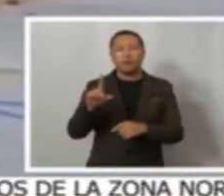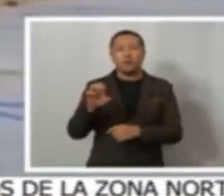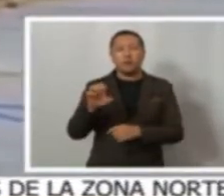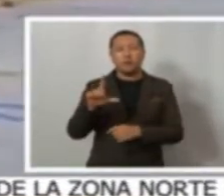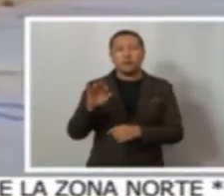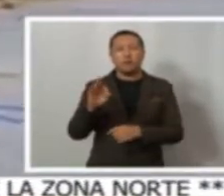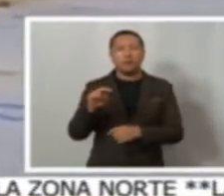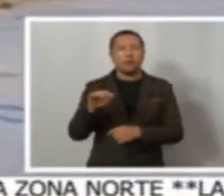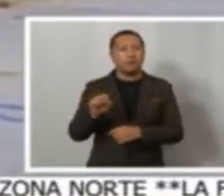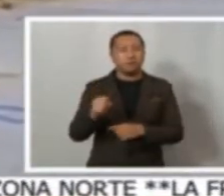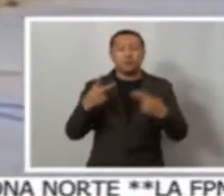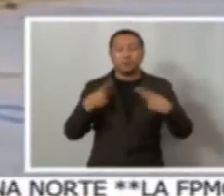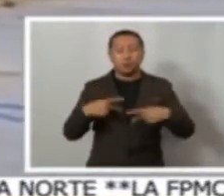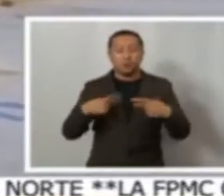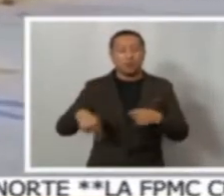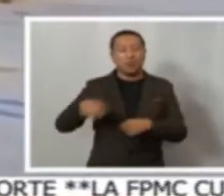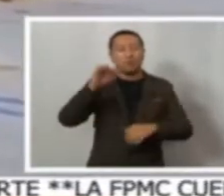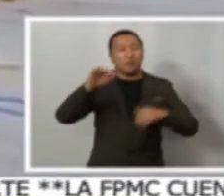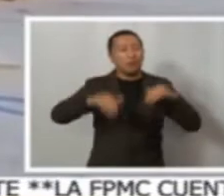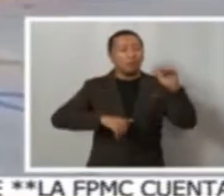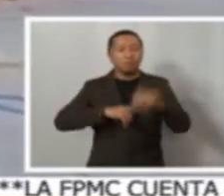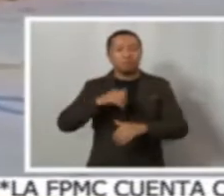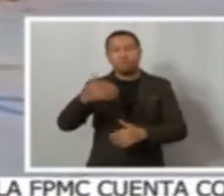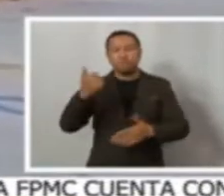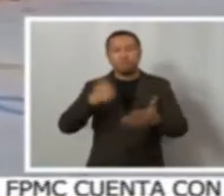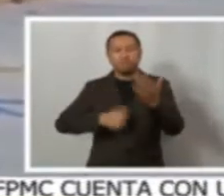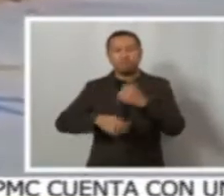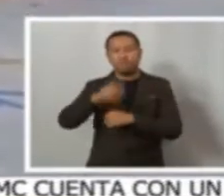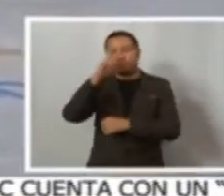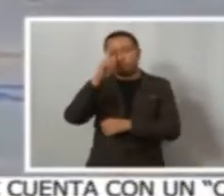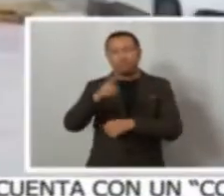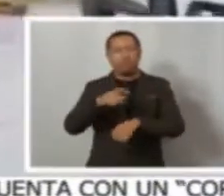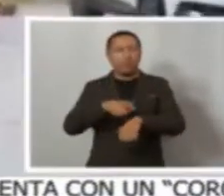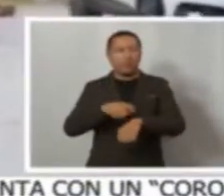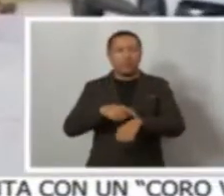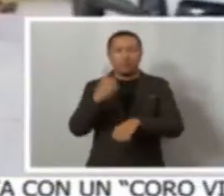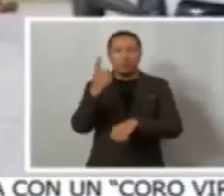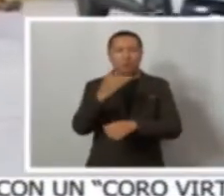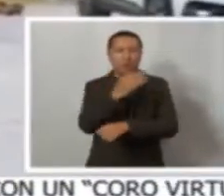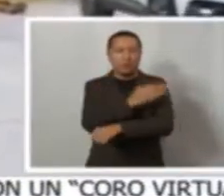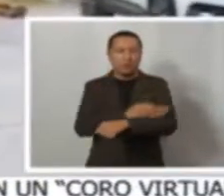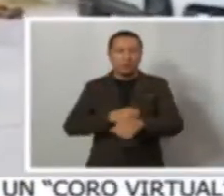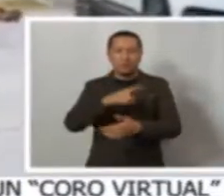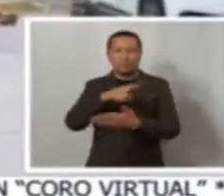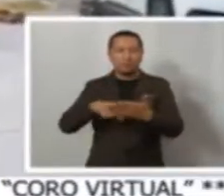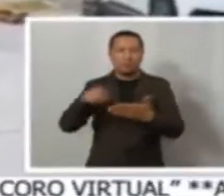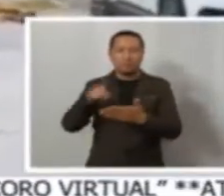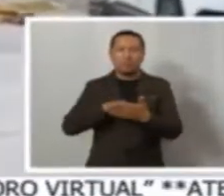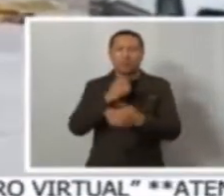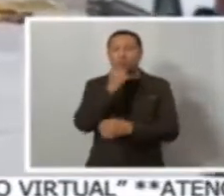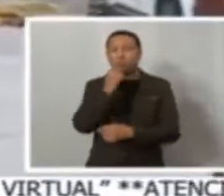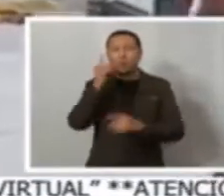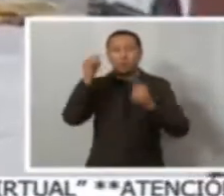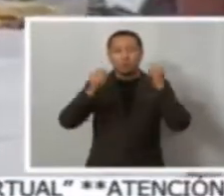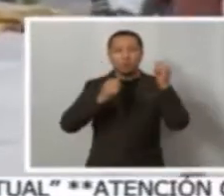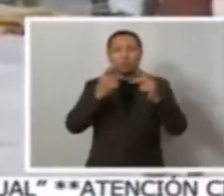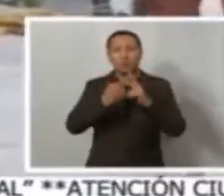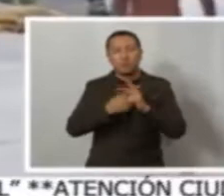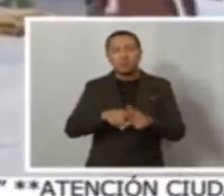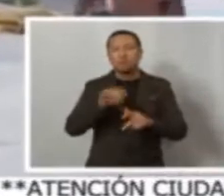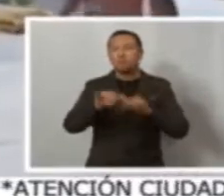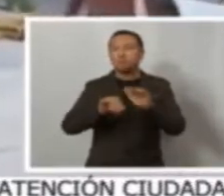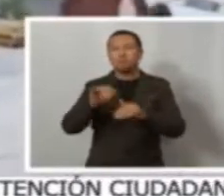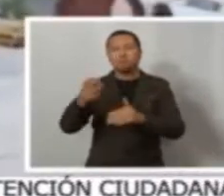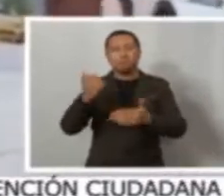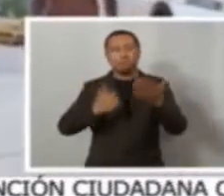las actividades no prioritarias quedaron suspendidas desde las 13 horas en Cancún, por lo que la Policía Turística implementó el operativo para